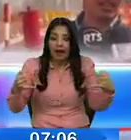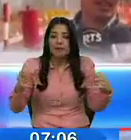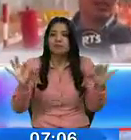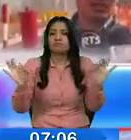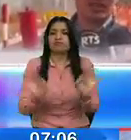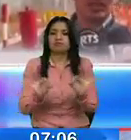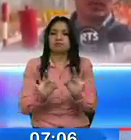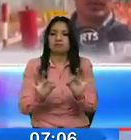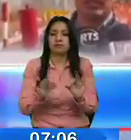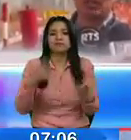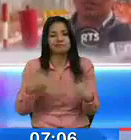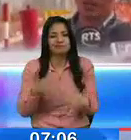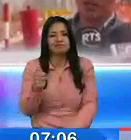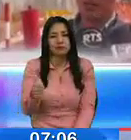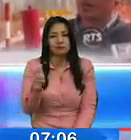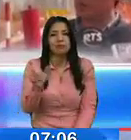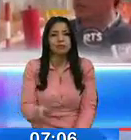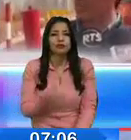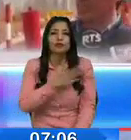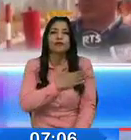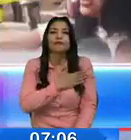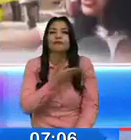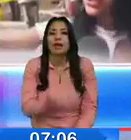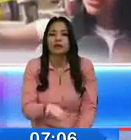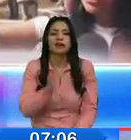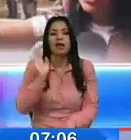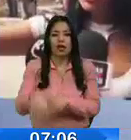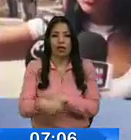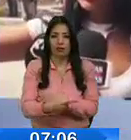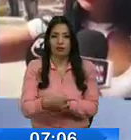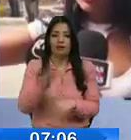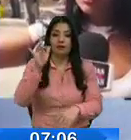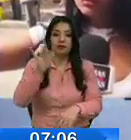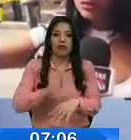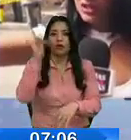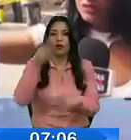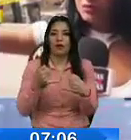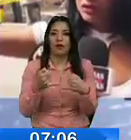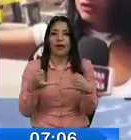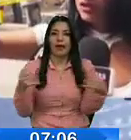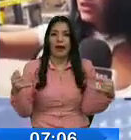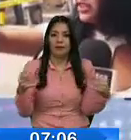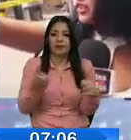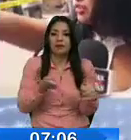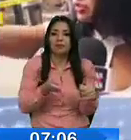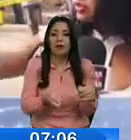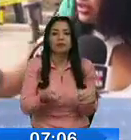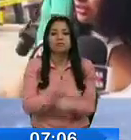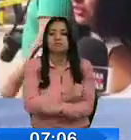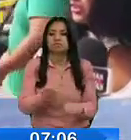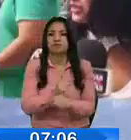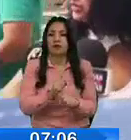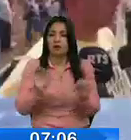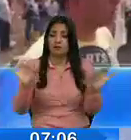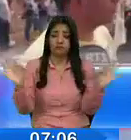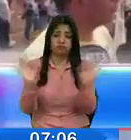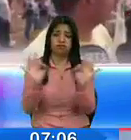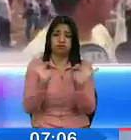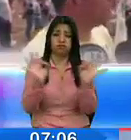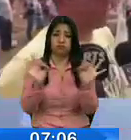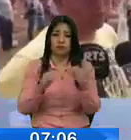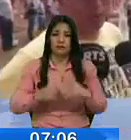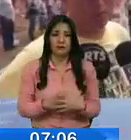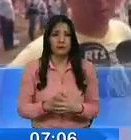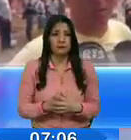de confianza por parte del operario, no sabemos exactamente. Y ha tocado el cable con ese limpiador y le ha cogido la corriente. Se subió a